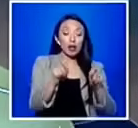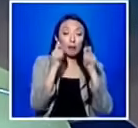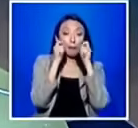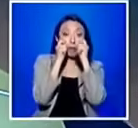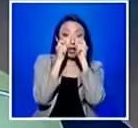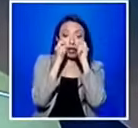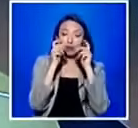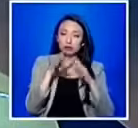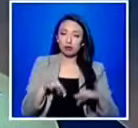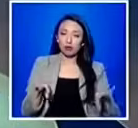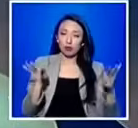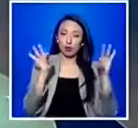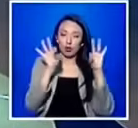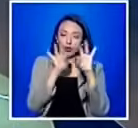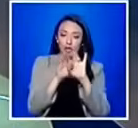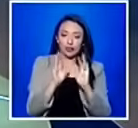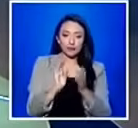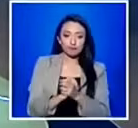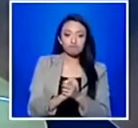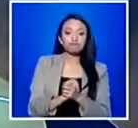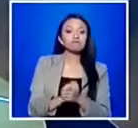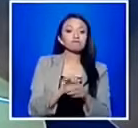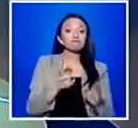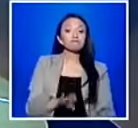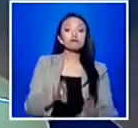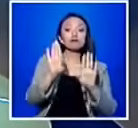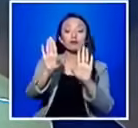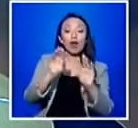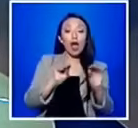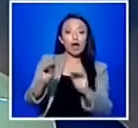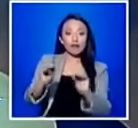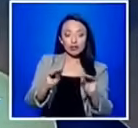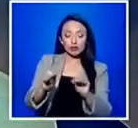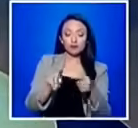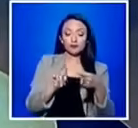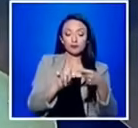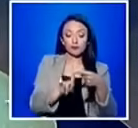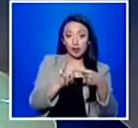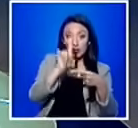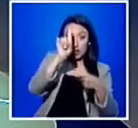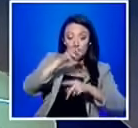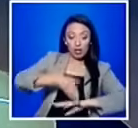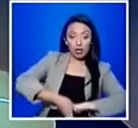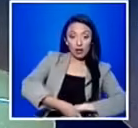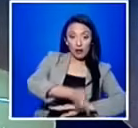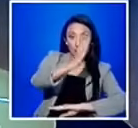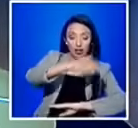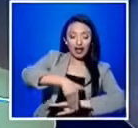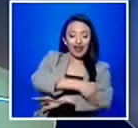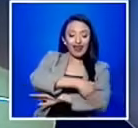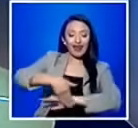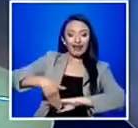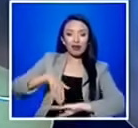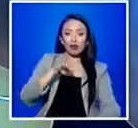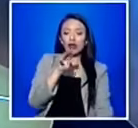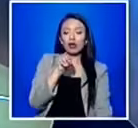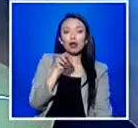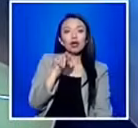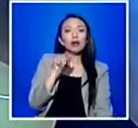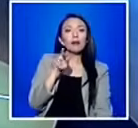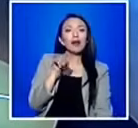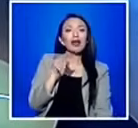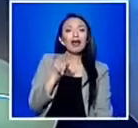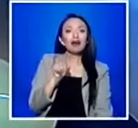de verano. Importantes vías del norte de la ciudad, decirles que la Mariana de Jesús sigue en proceso de repavimentación, así